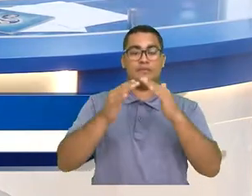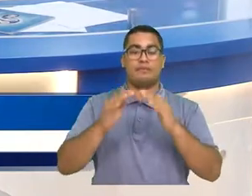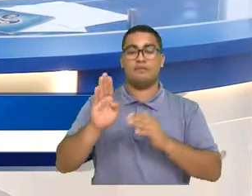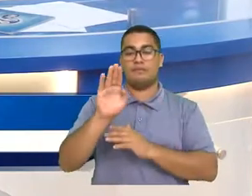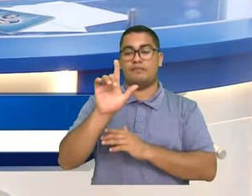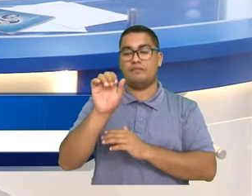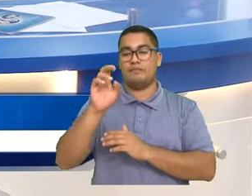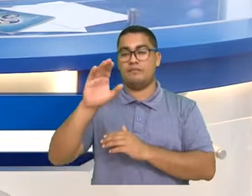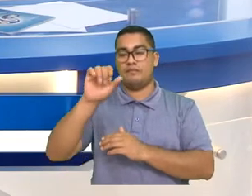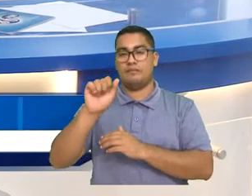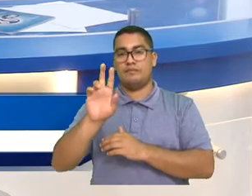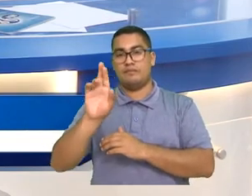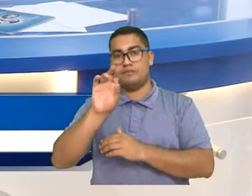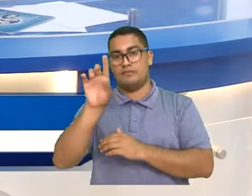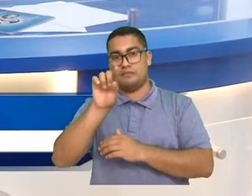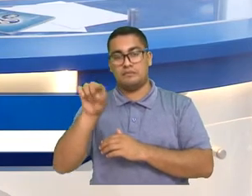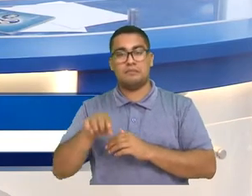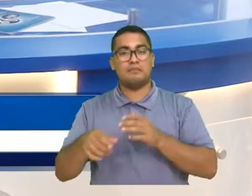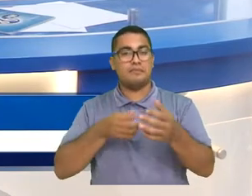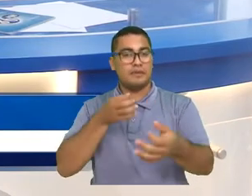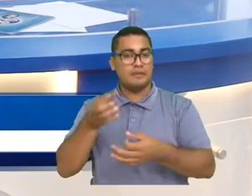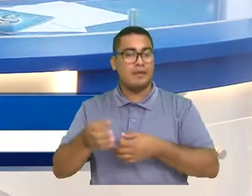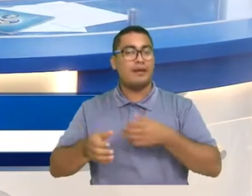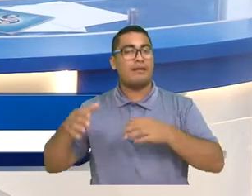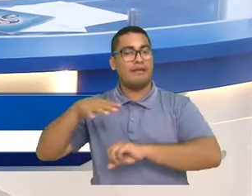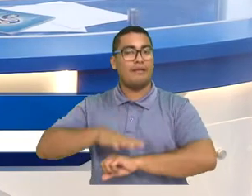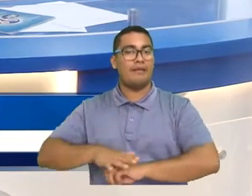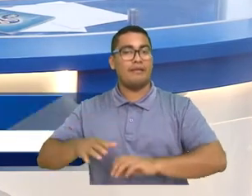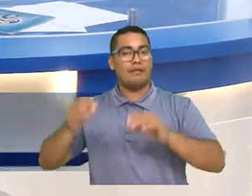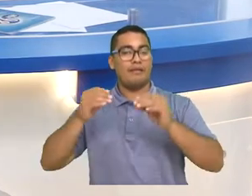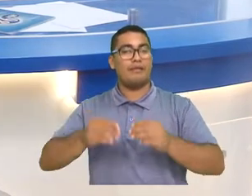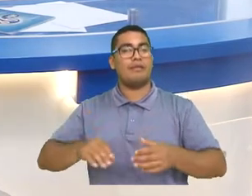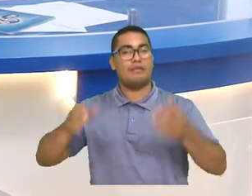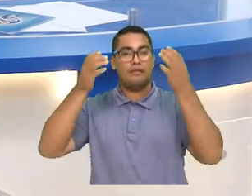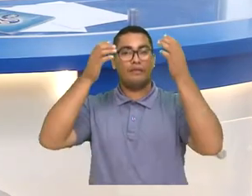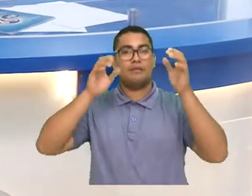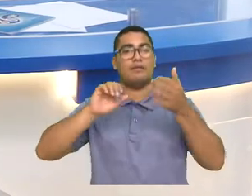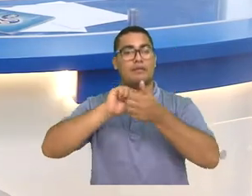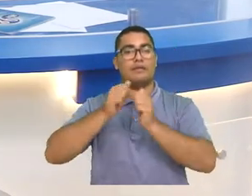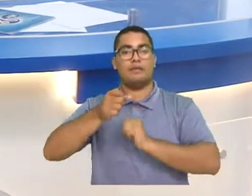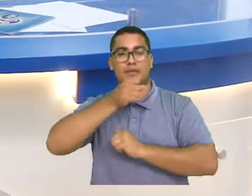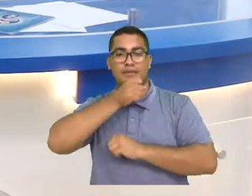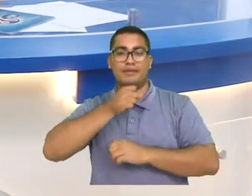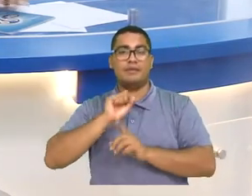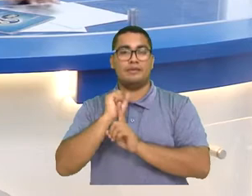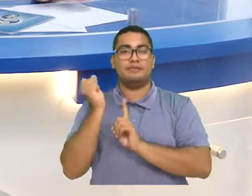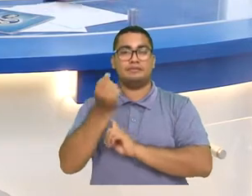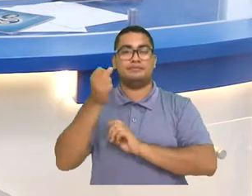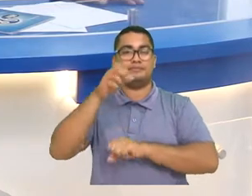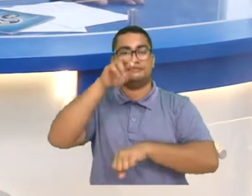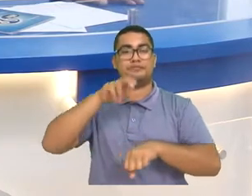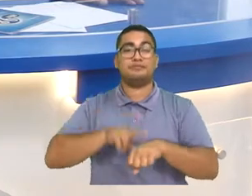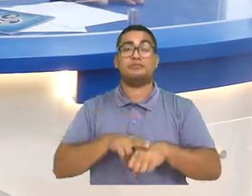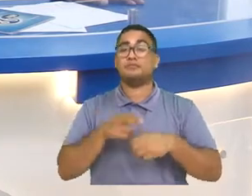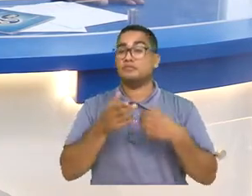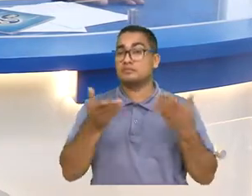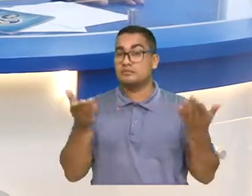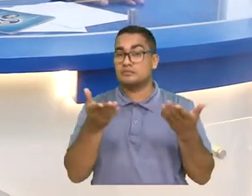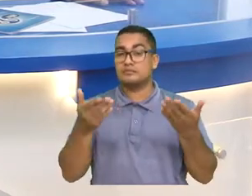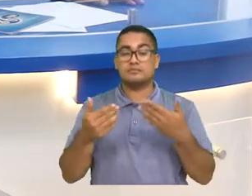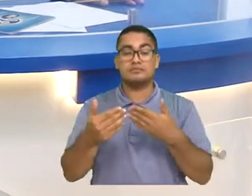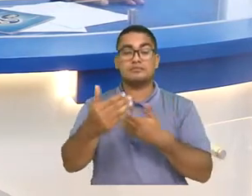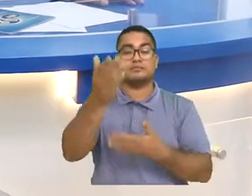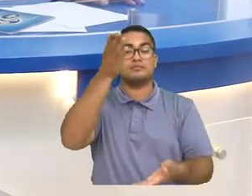Pineda brindaron sus aportes a la Comisión de Educación, Cultura, Deportes y Medios de Comunicación de la Asamblea Nacional. Esto de cara